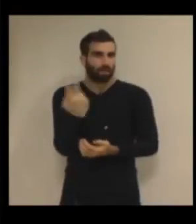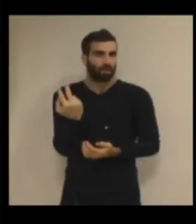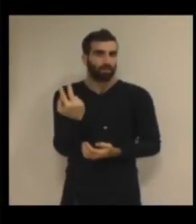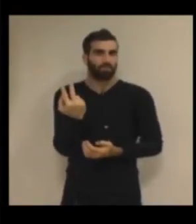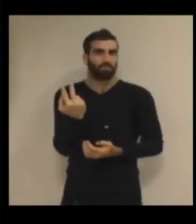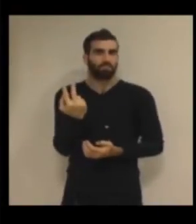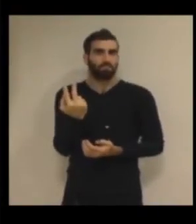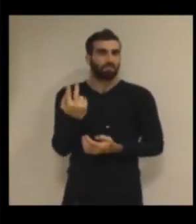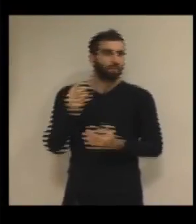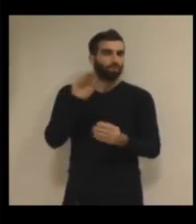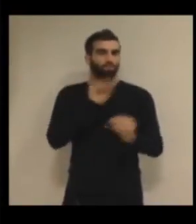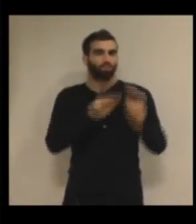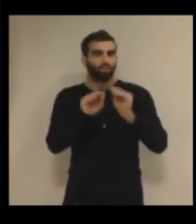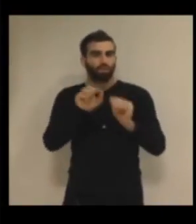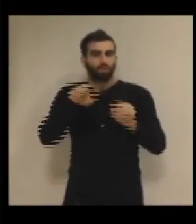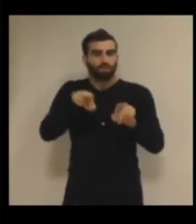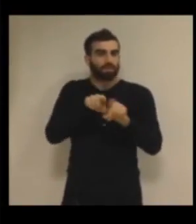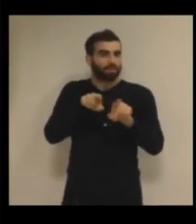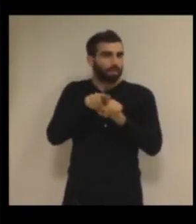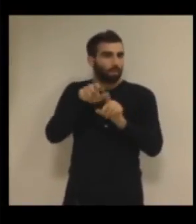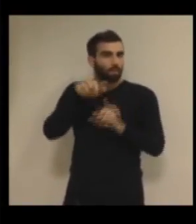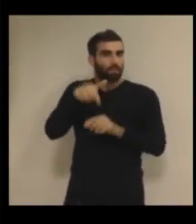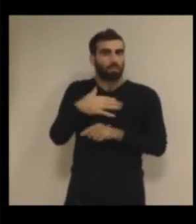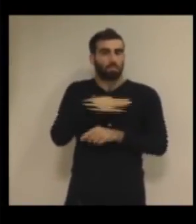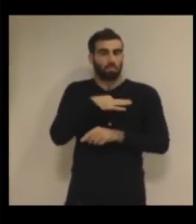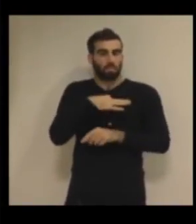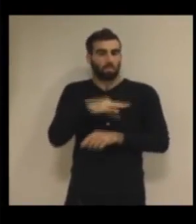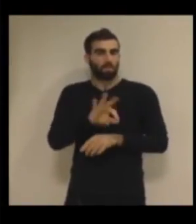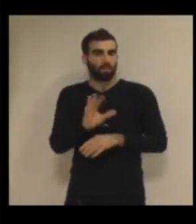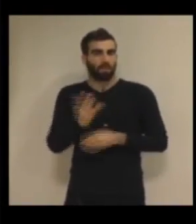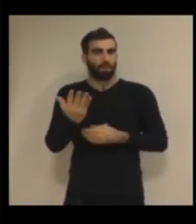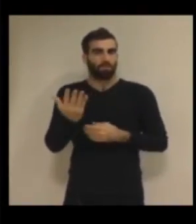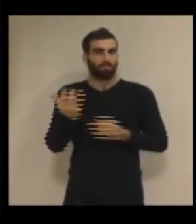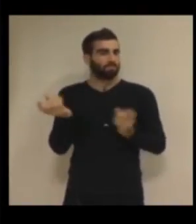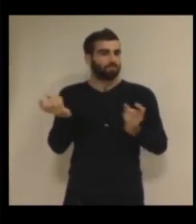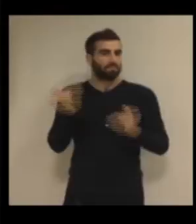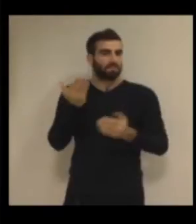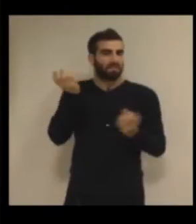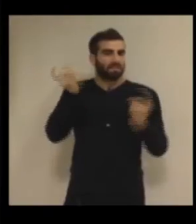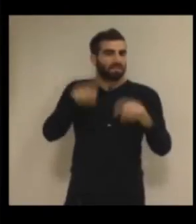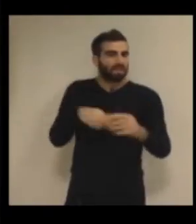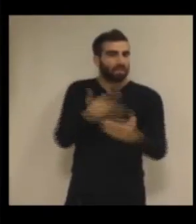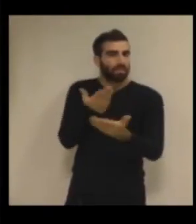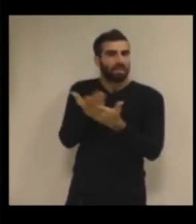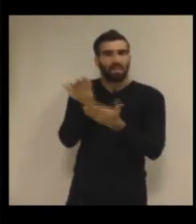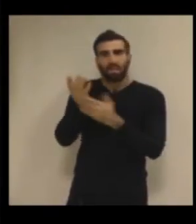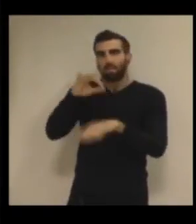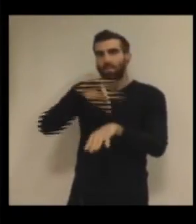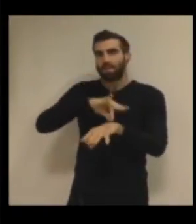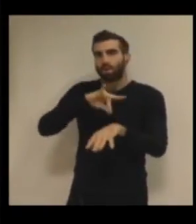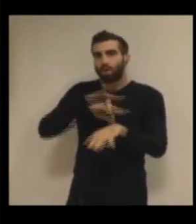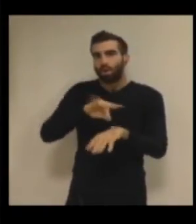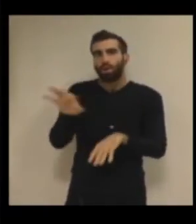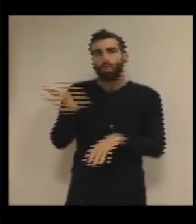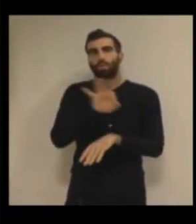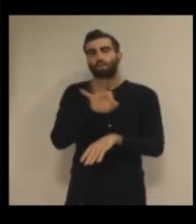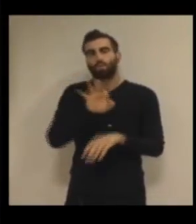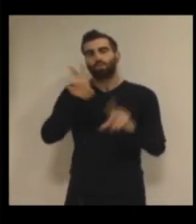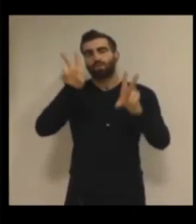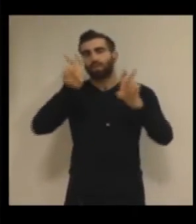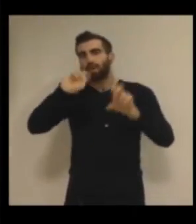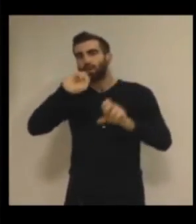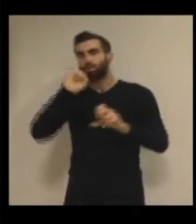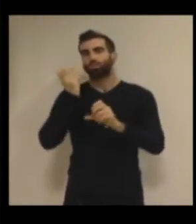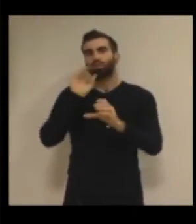una solución de este tipo, pues también pudiera hacer citas, pues, para un tema médico o para otros temas que están abordados